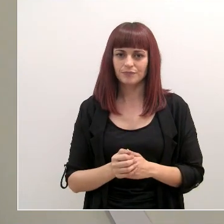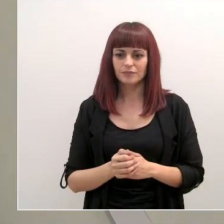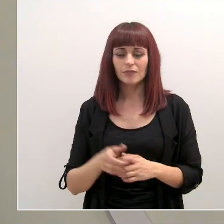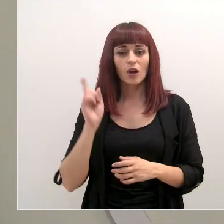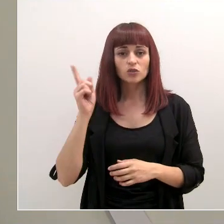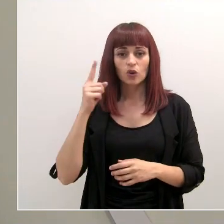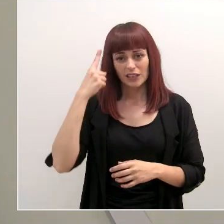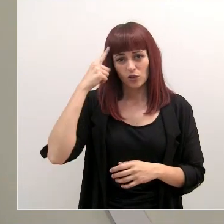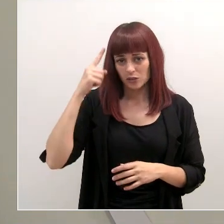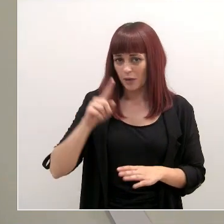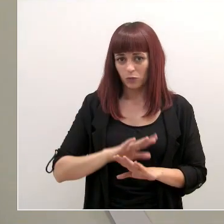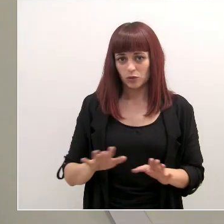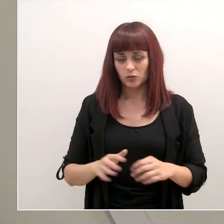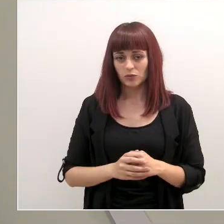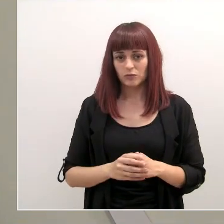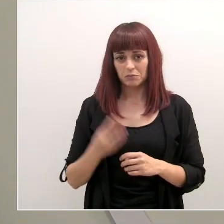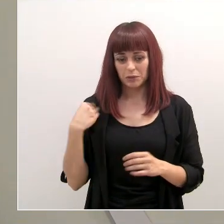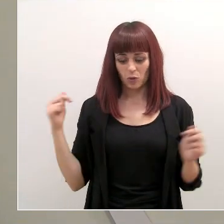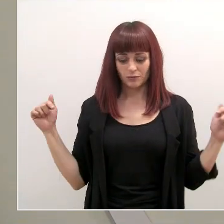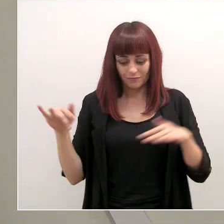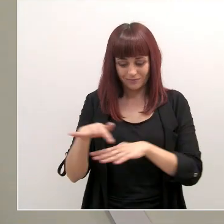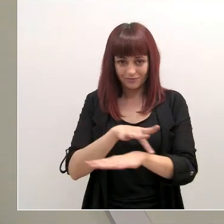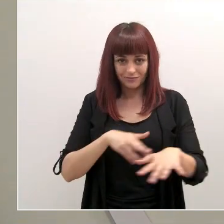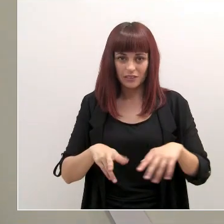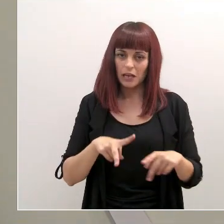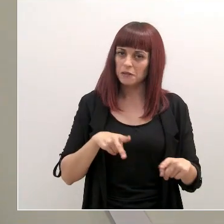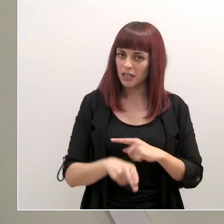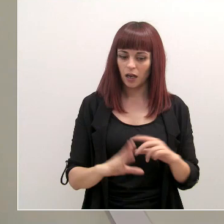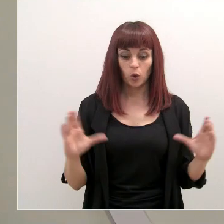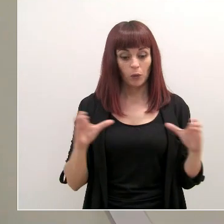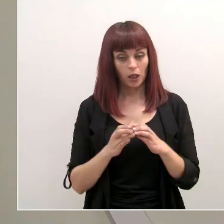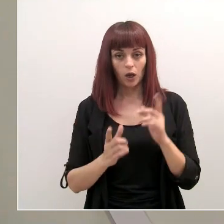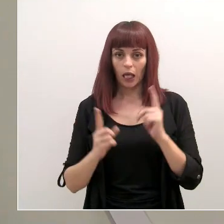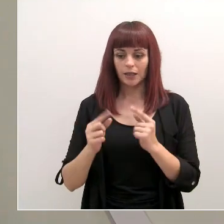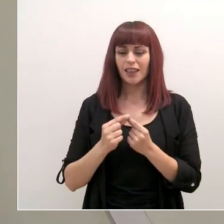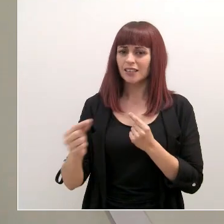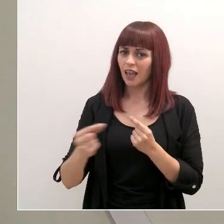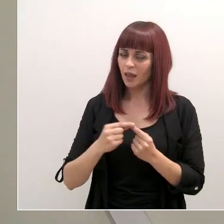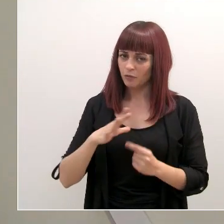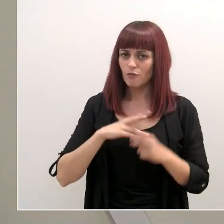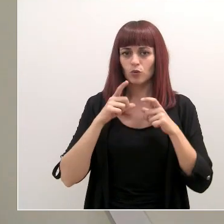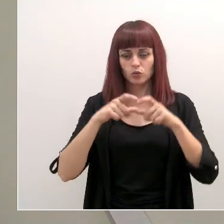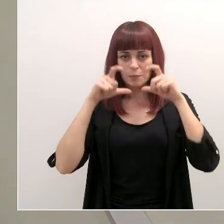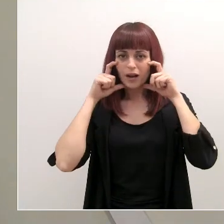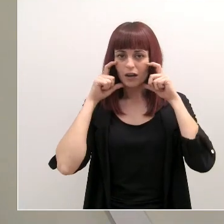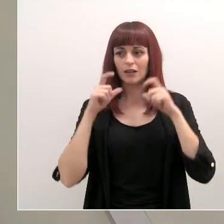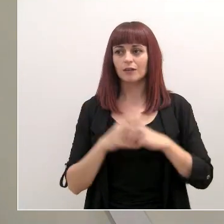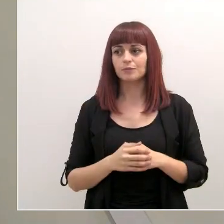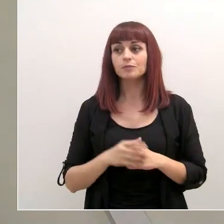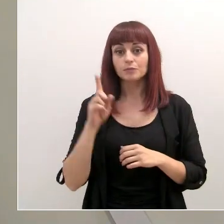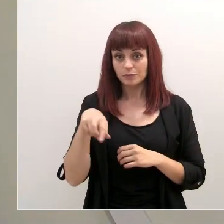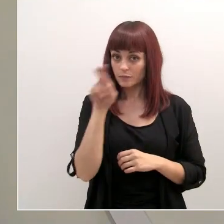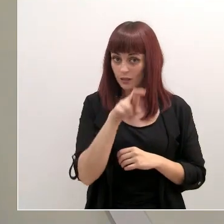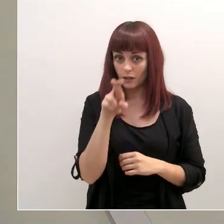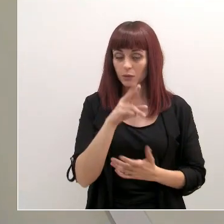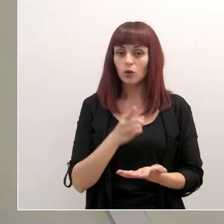simplemente lo tengamos en cuenta y que evitemos eso, las aglomeraciones, las agrupaciones, que mantengamos la distancia, que utilicemos la mascarilla, incluso, vuelvo a